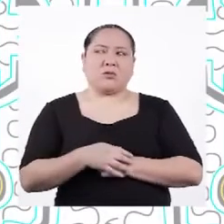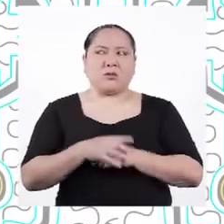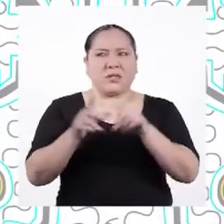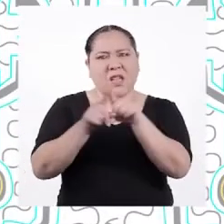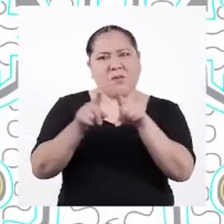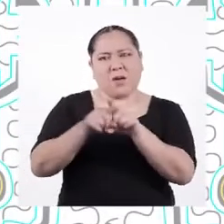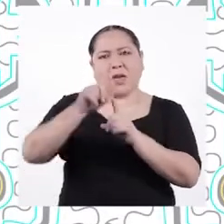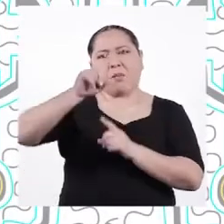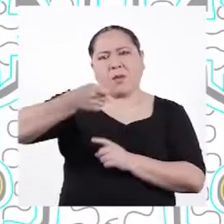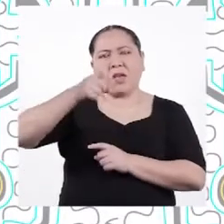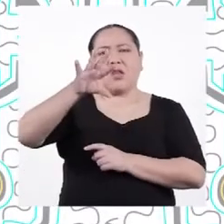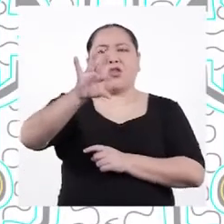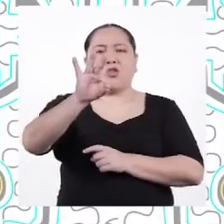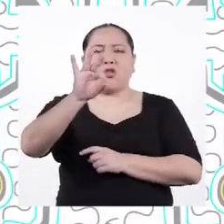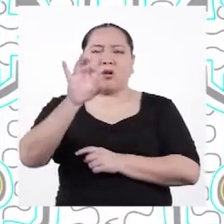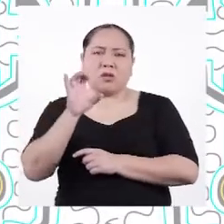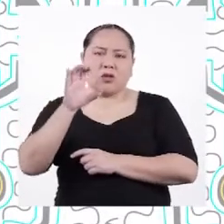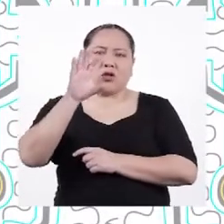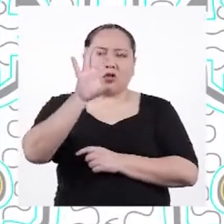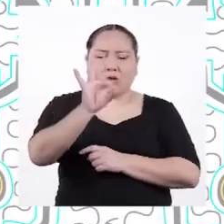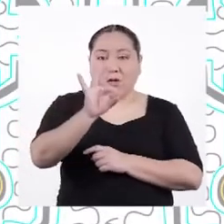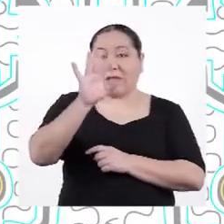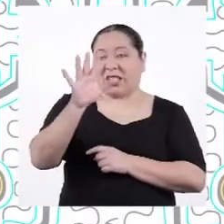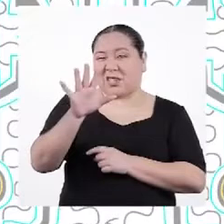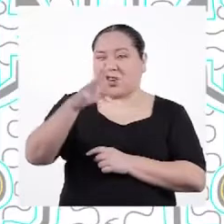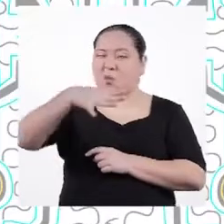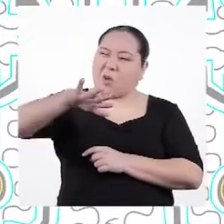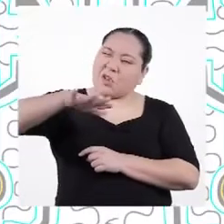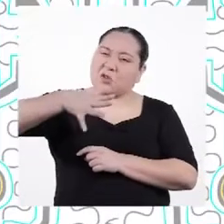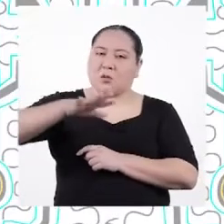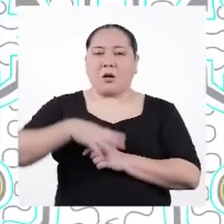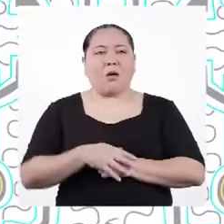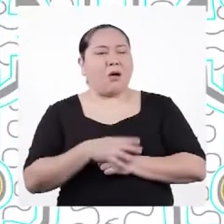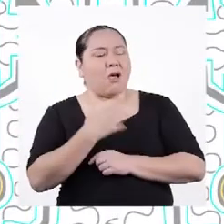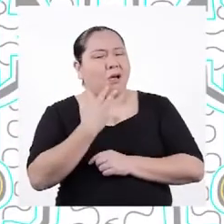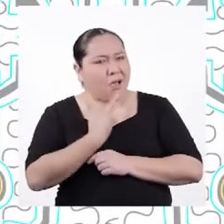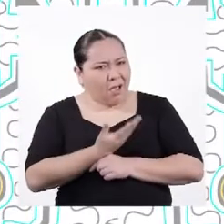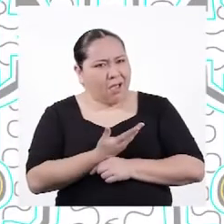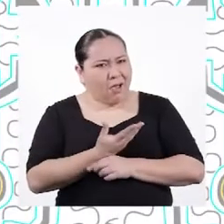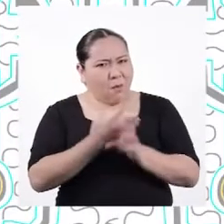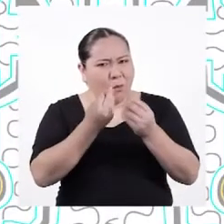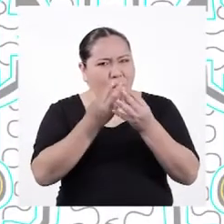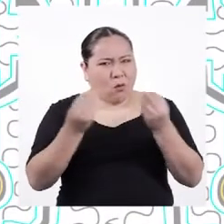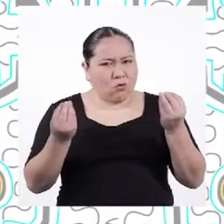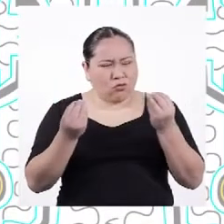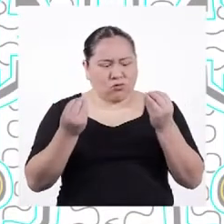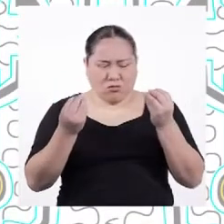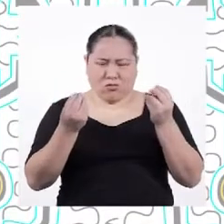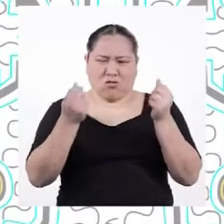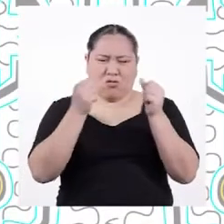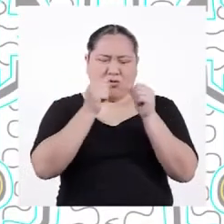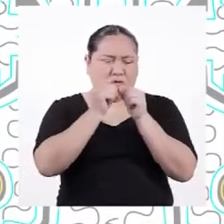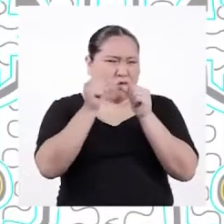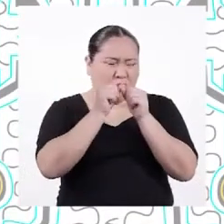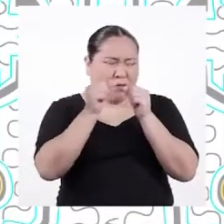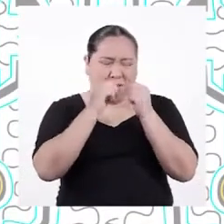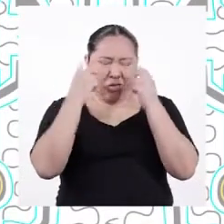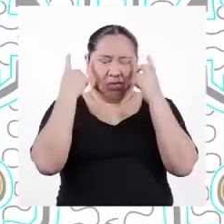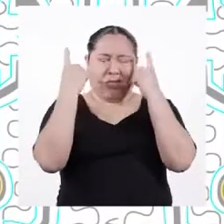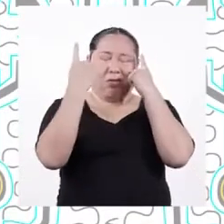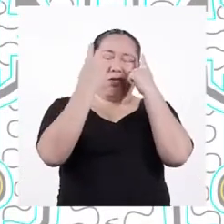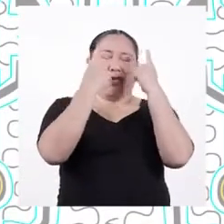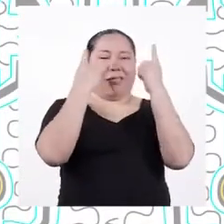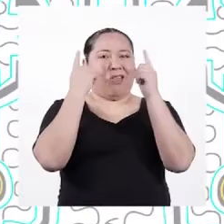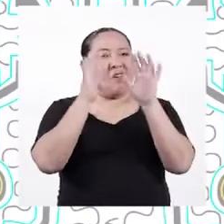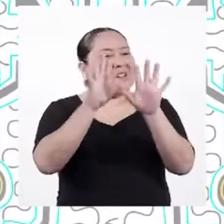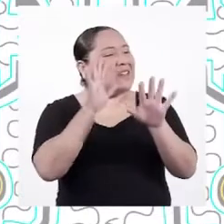en 1995, pero fue moderado. ¡Asu! Con tantas fechas ya me mareé. No hay por